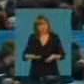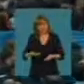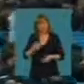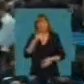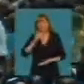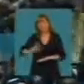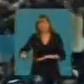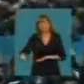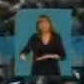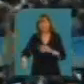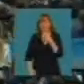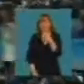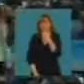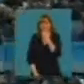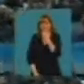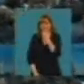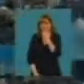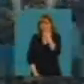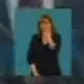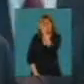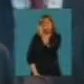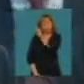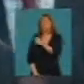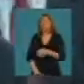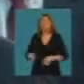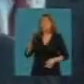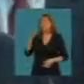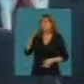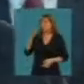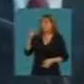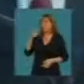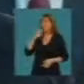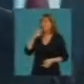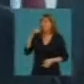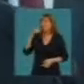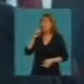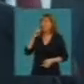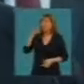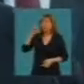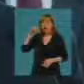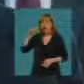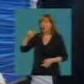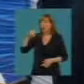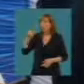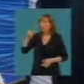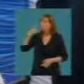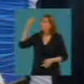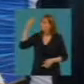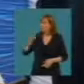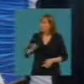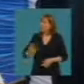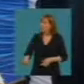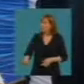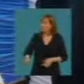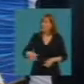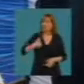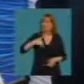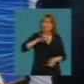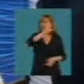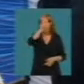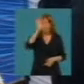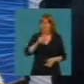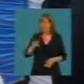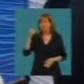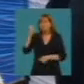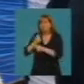Profesor Alberto Stanislao Sileoni, Juráis por la patria desempeñar con lealtad